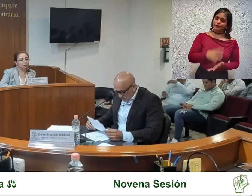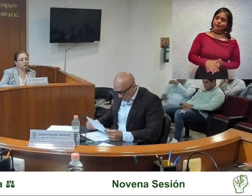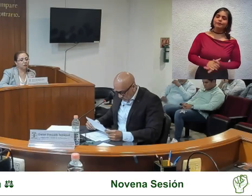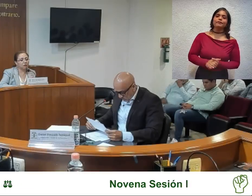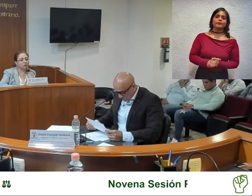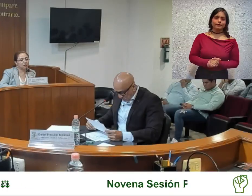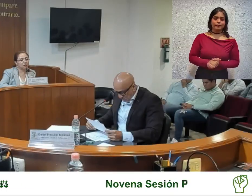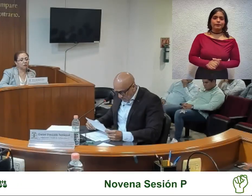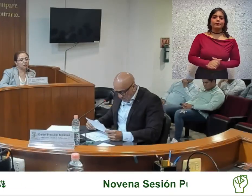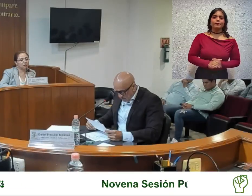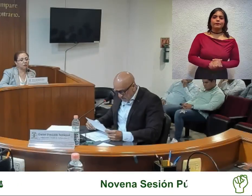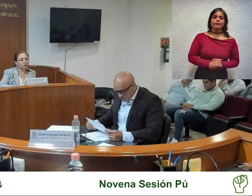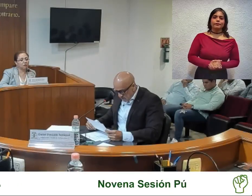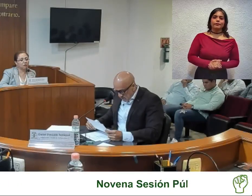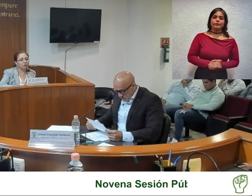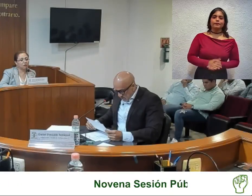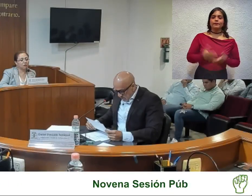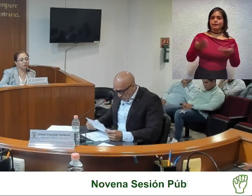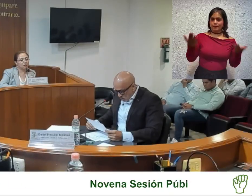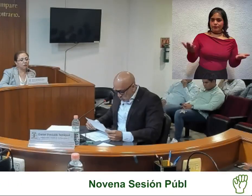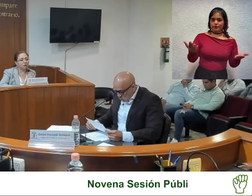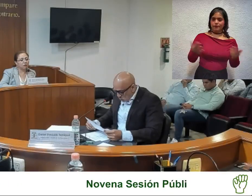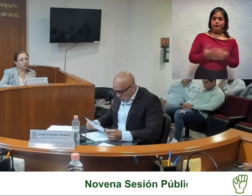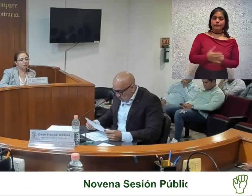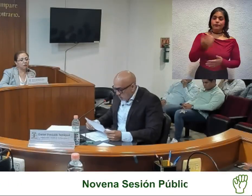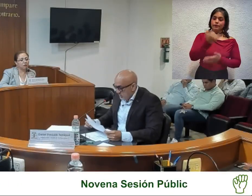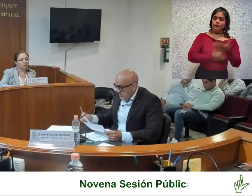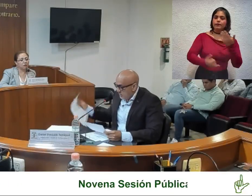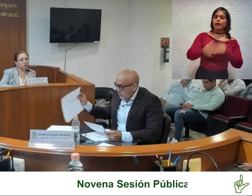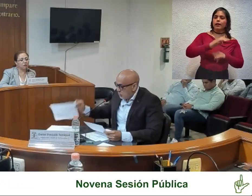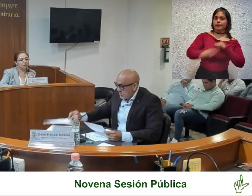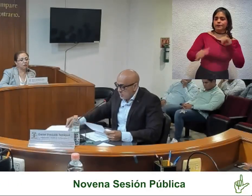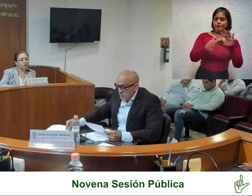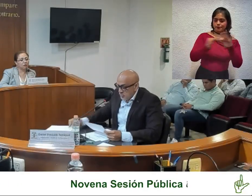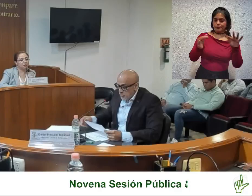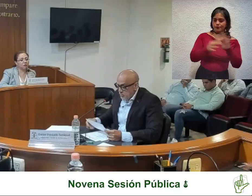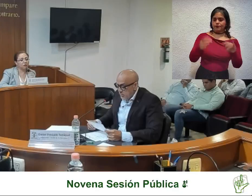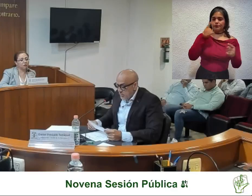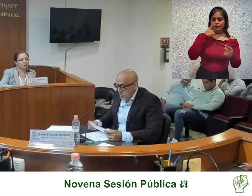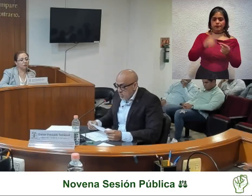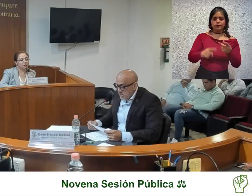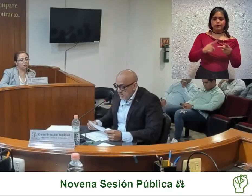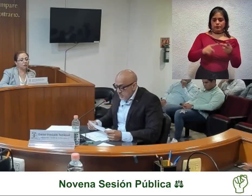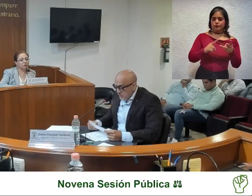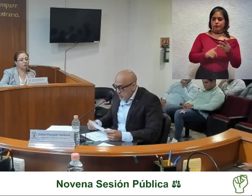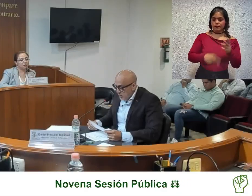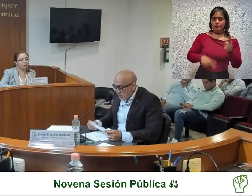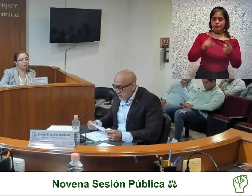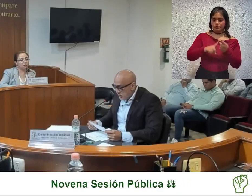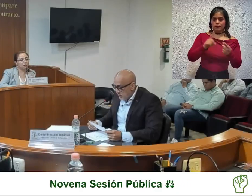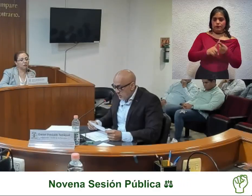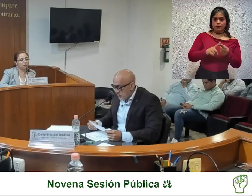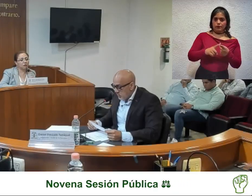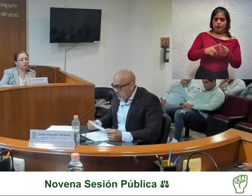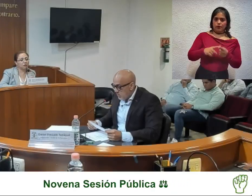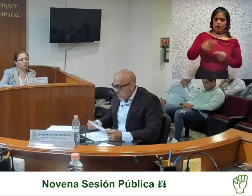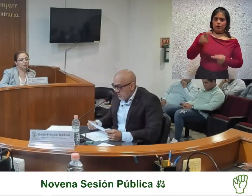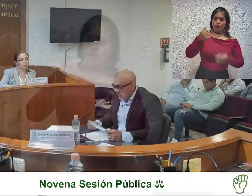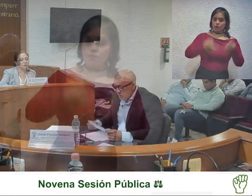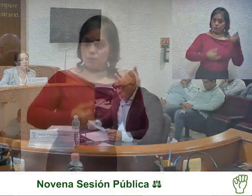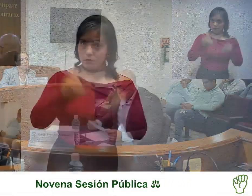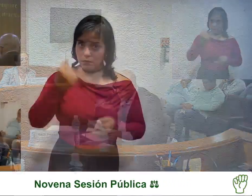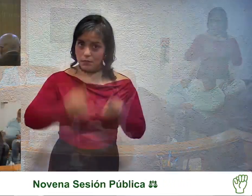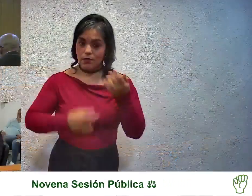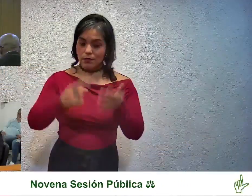ejecutoriada. Así, el proyecto concluye con los siguientes puntos resolutivos. Primero, es infundado el juicio electoral ciudadano